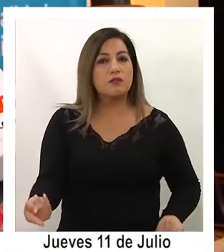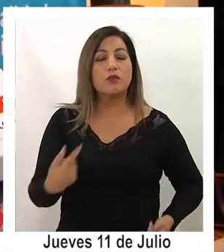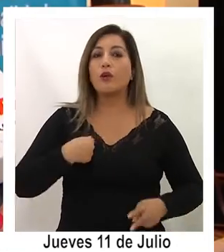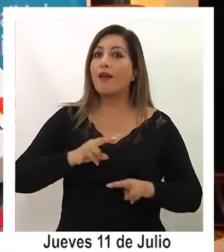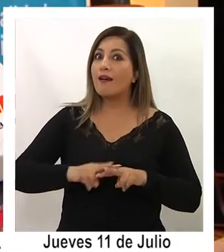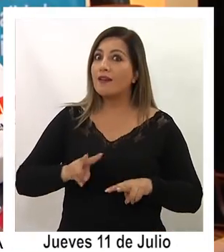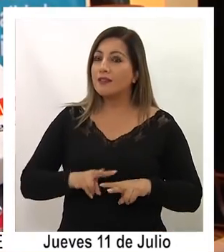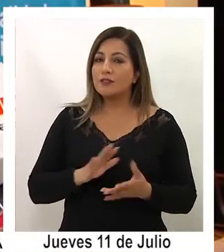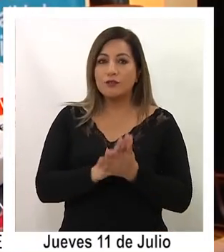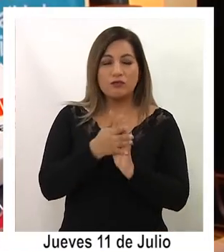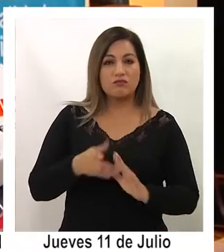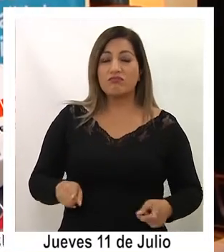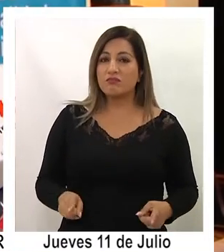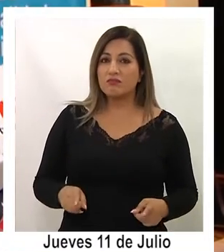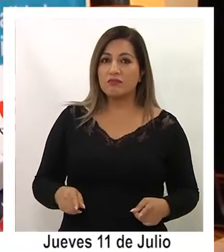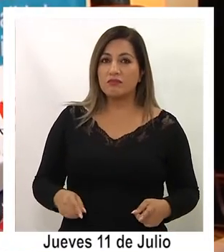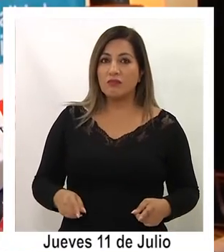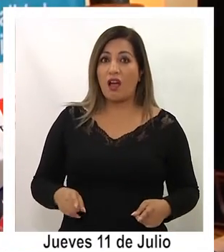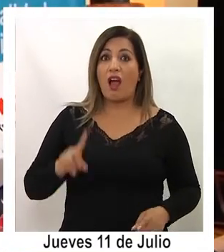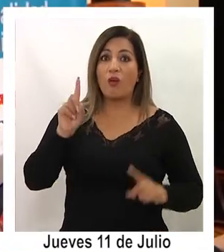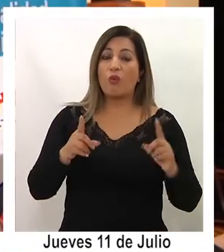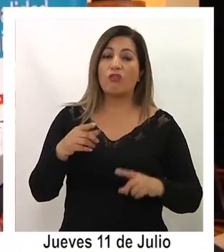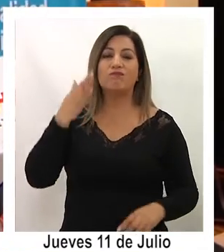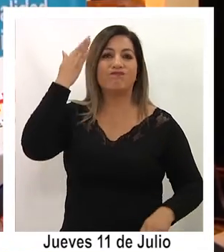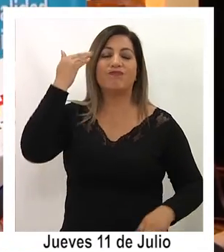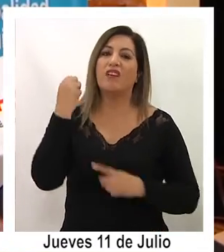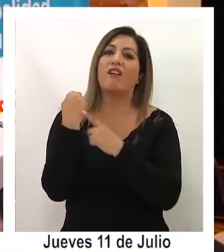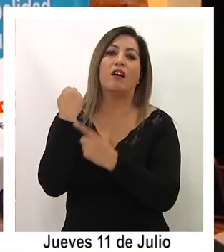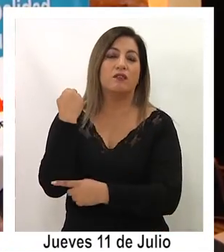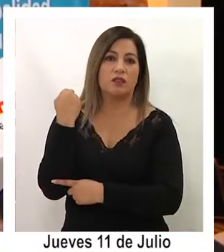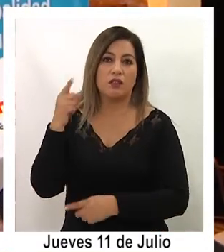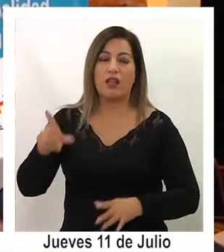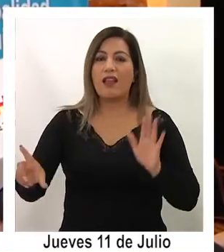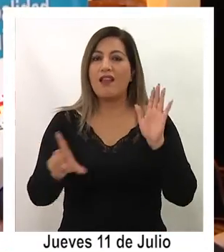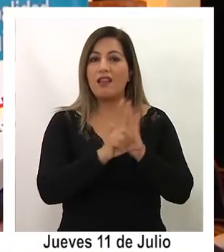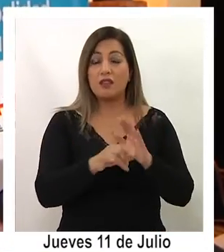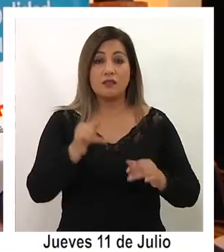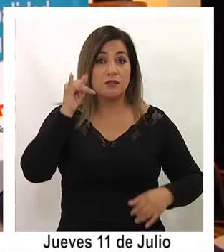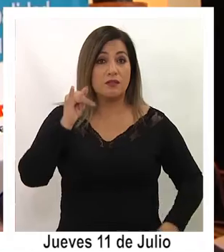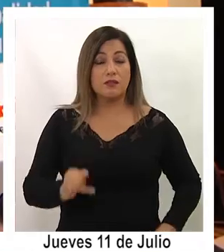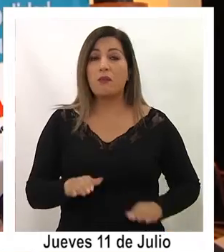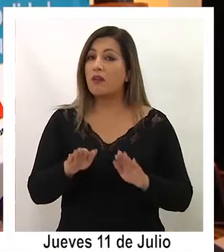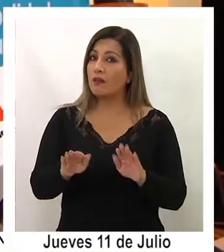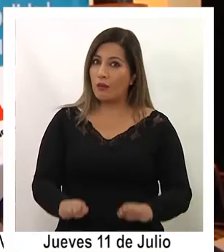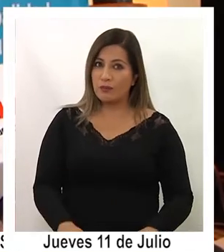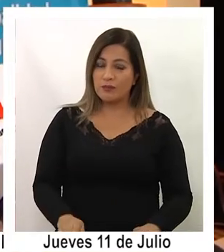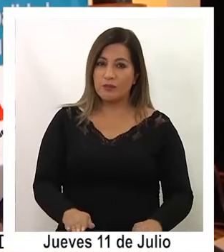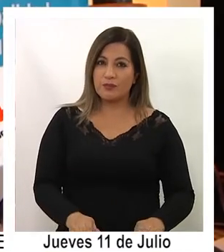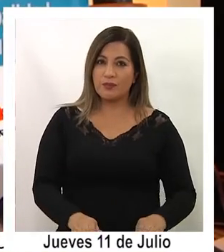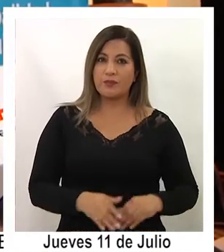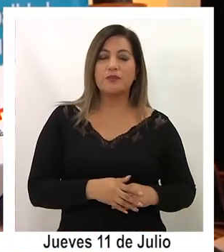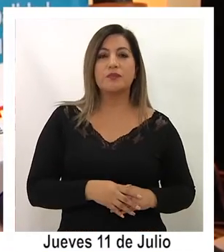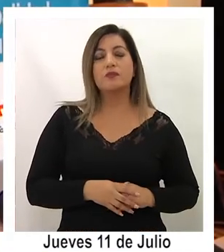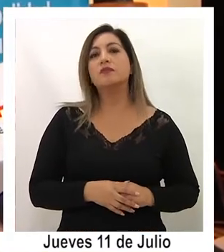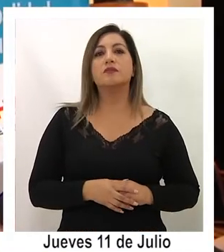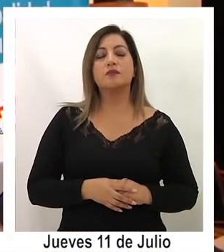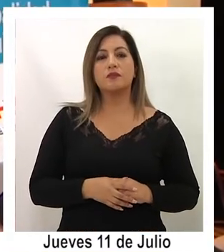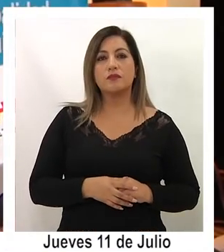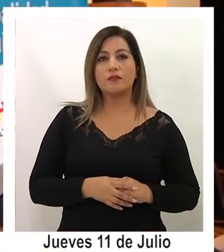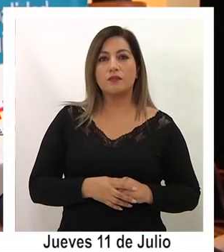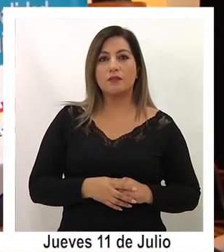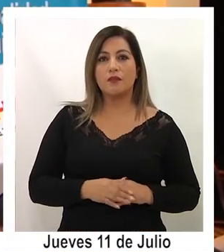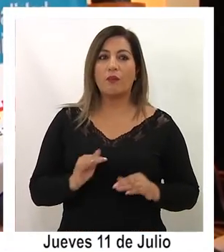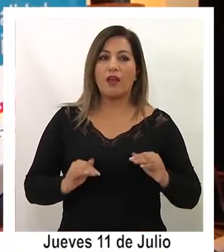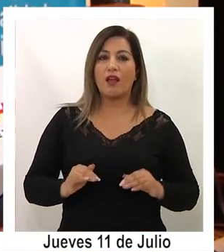quienes hacen esas indicaciones no necesariamente son abogados, por tanto las leyes no siempre salen de la mejor manera. Y como dicen